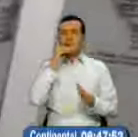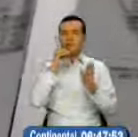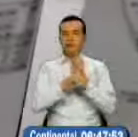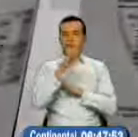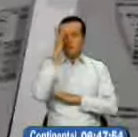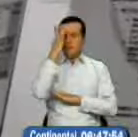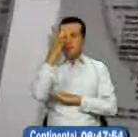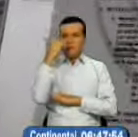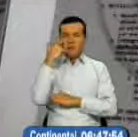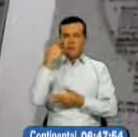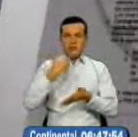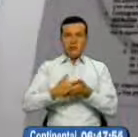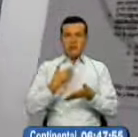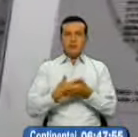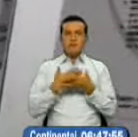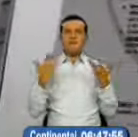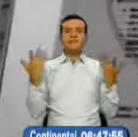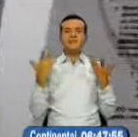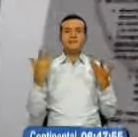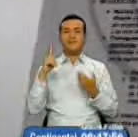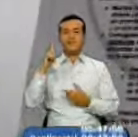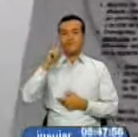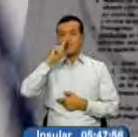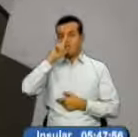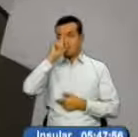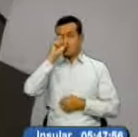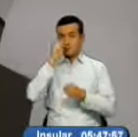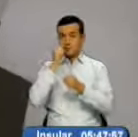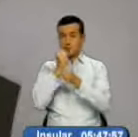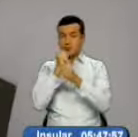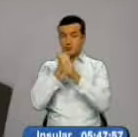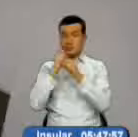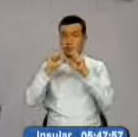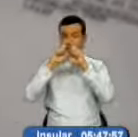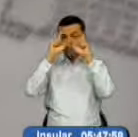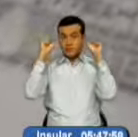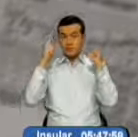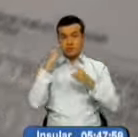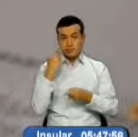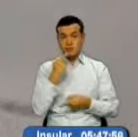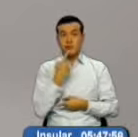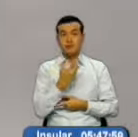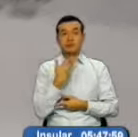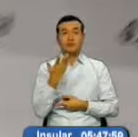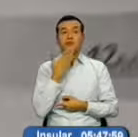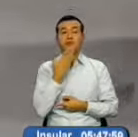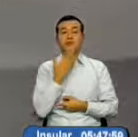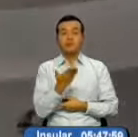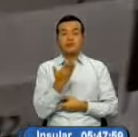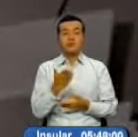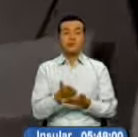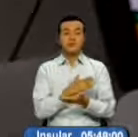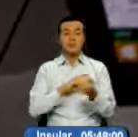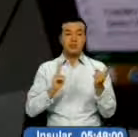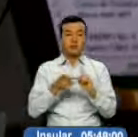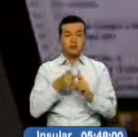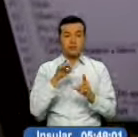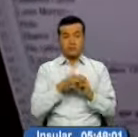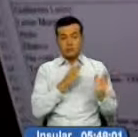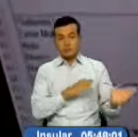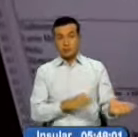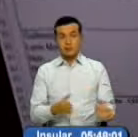base a prueba documental filtrada por un empleado de la empresa, que develaba una alteración de las encuestas previo a la segunda vuelta